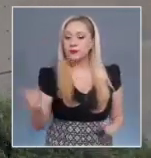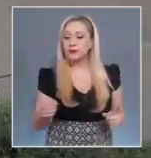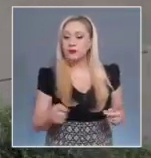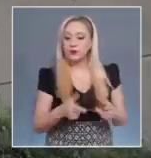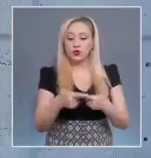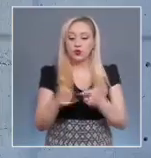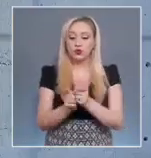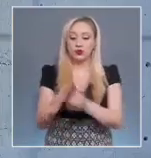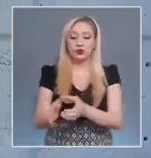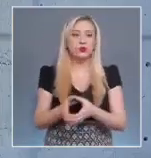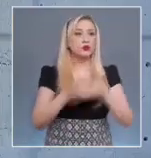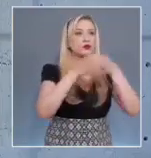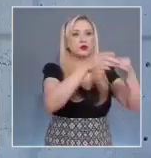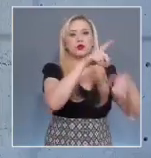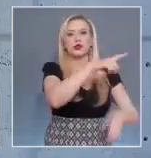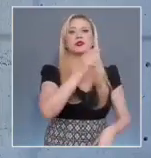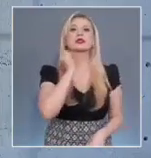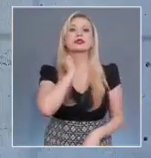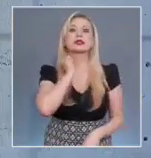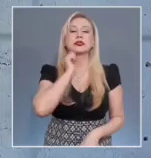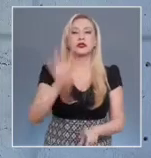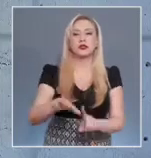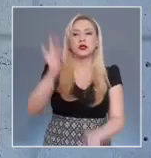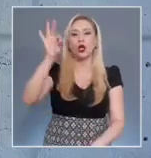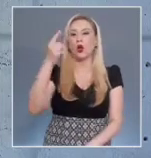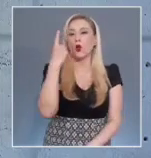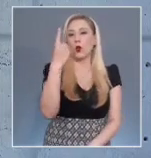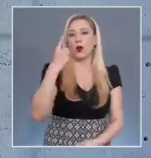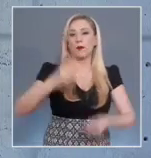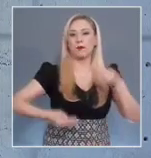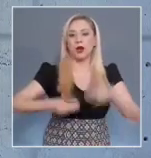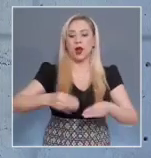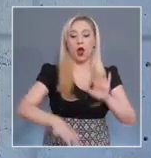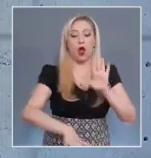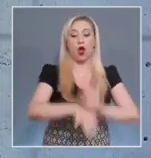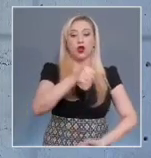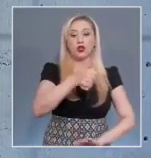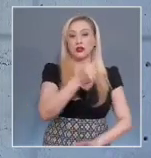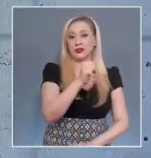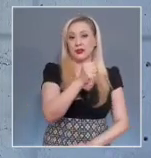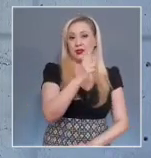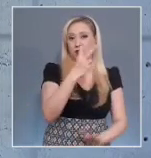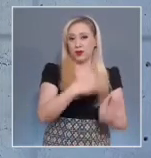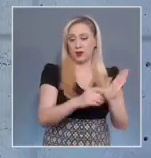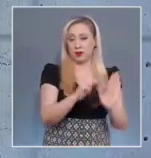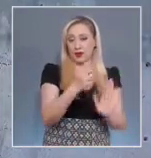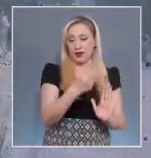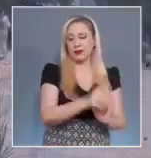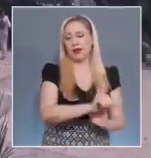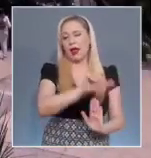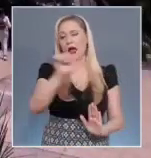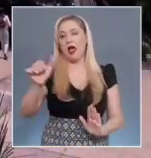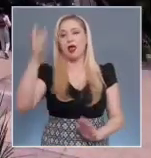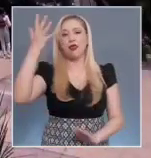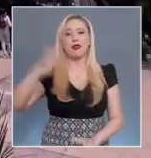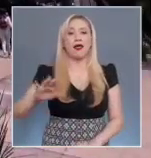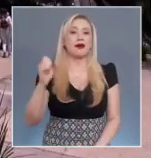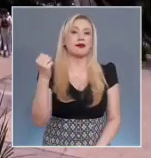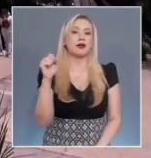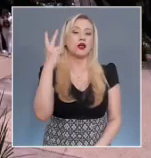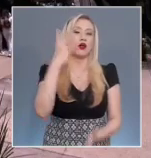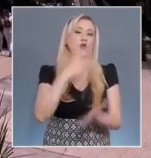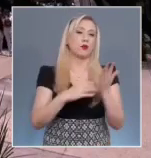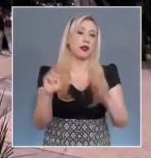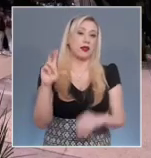Regional Especializada que ocupará el cargo del 11 de septiembre de 2023 al 10 de septiembre de 2032. Una